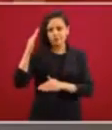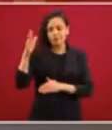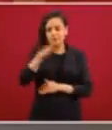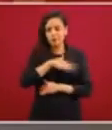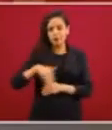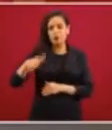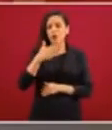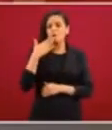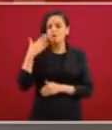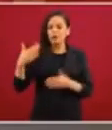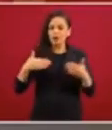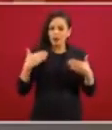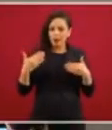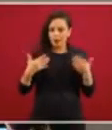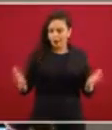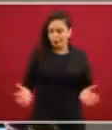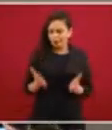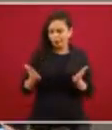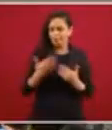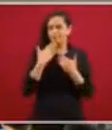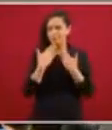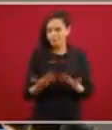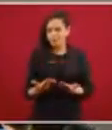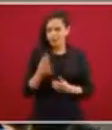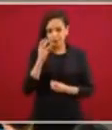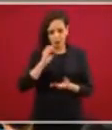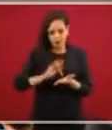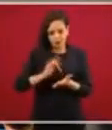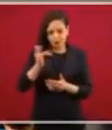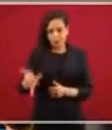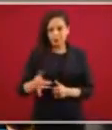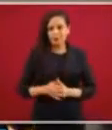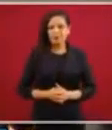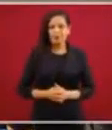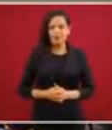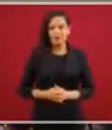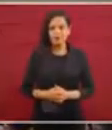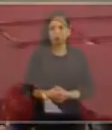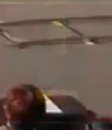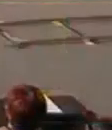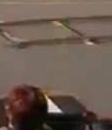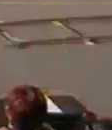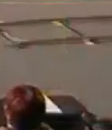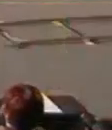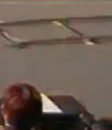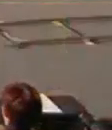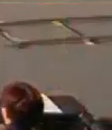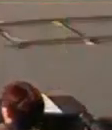Muchas gracias. Gracias.